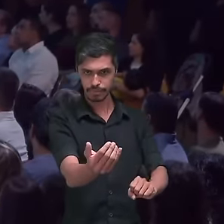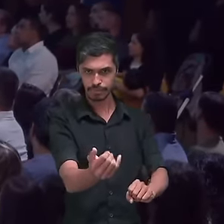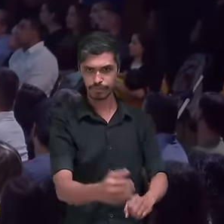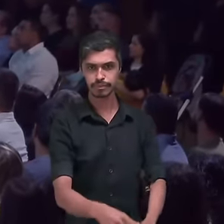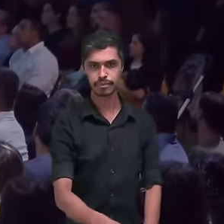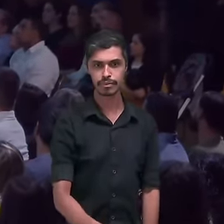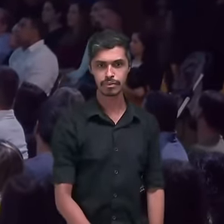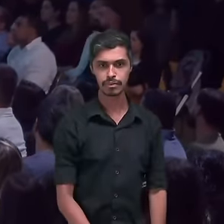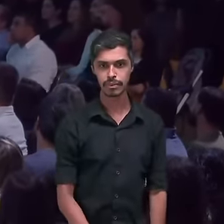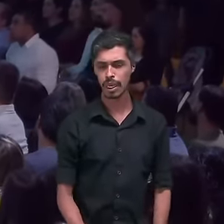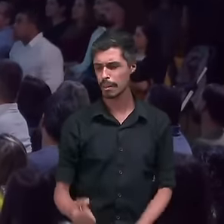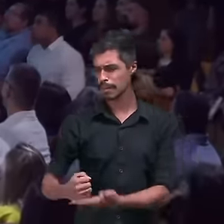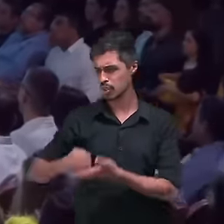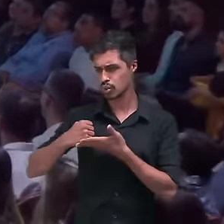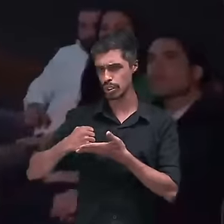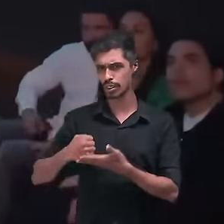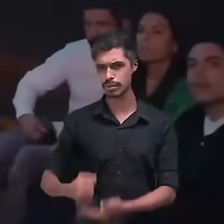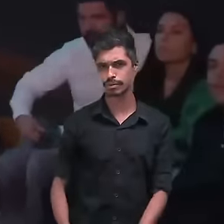Alguien me ayuda.